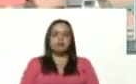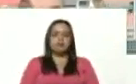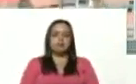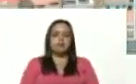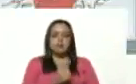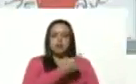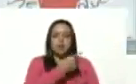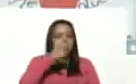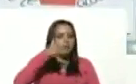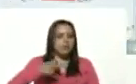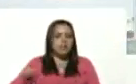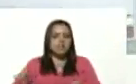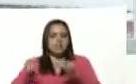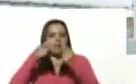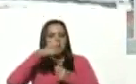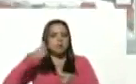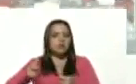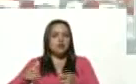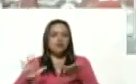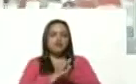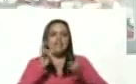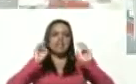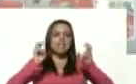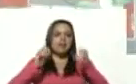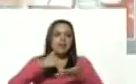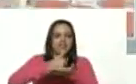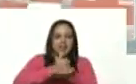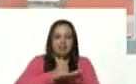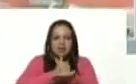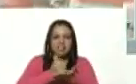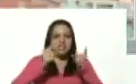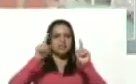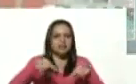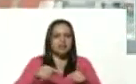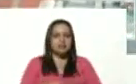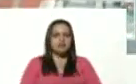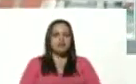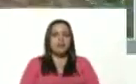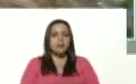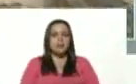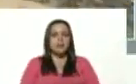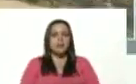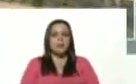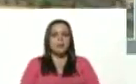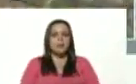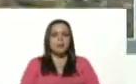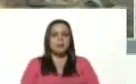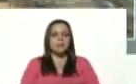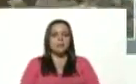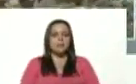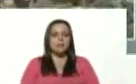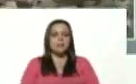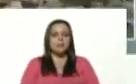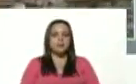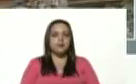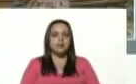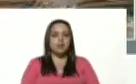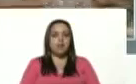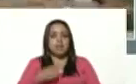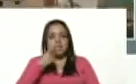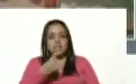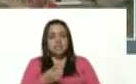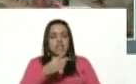el pueblo salva al pueblo. El tema de la farmacia también. Éntrele con todo, Reverol, Reverol,